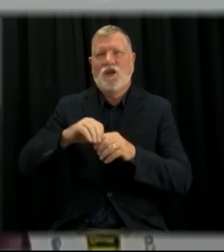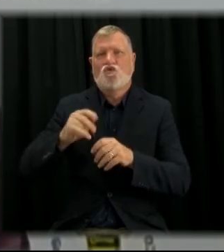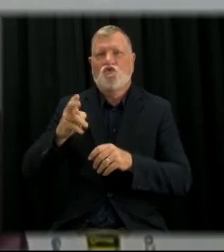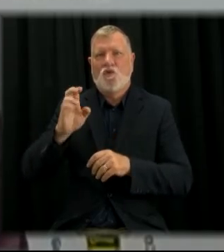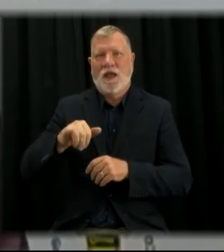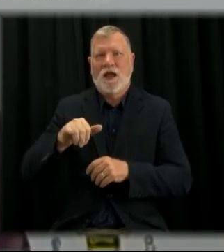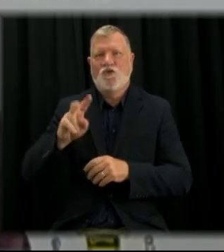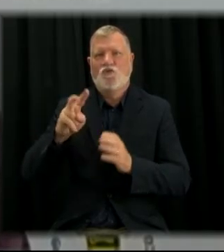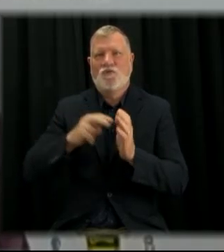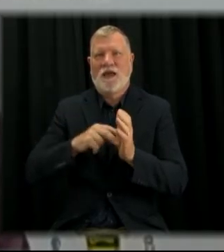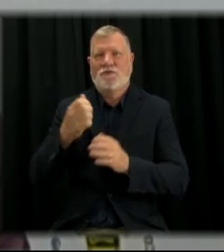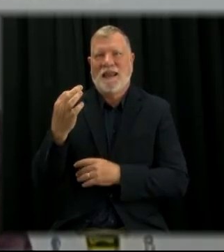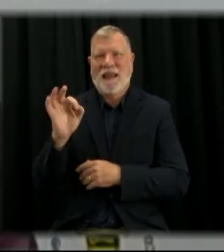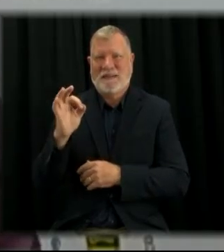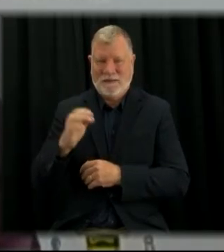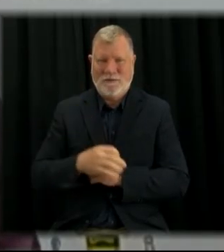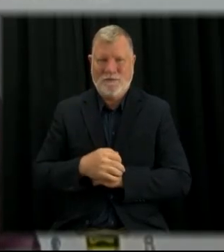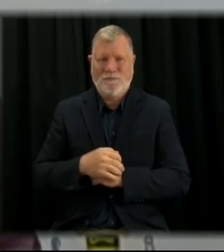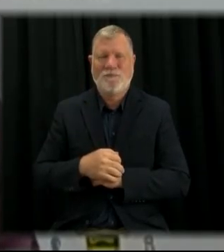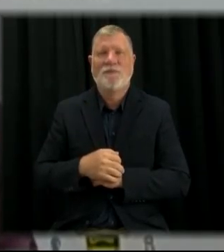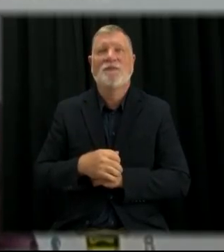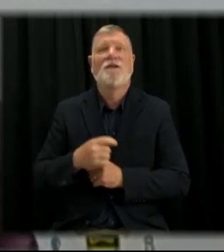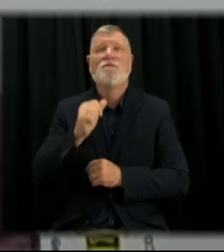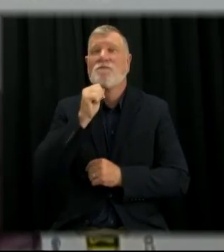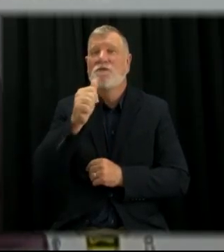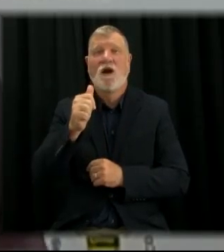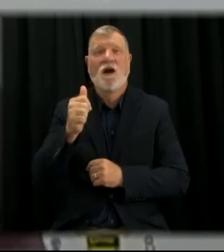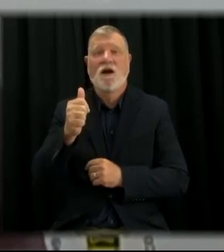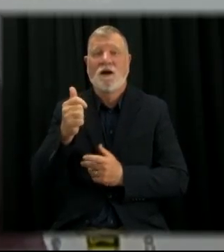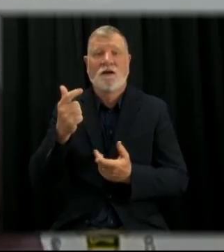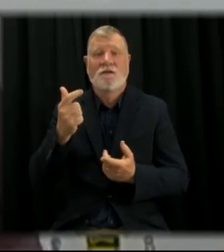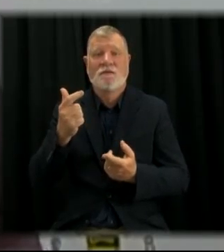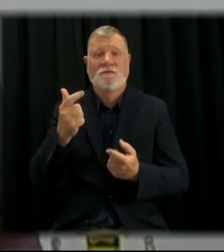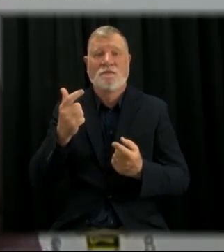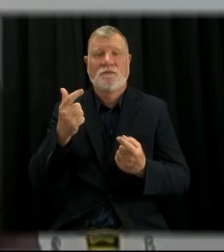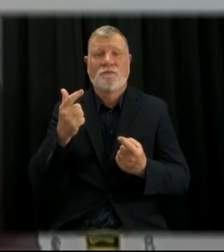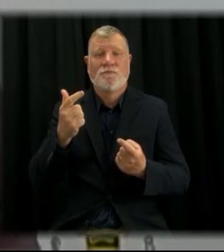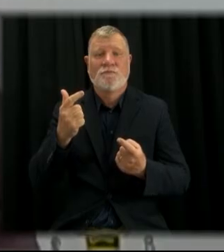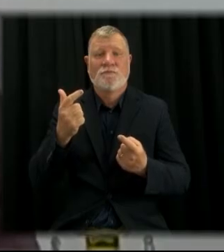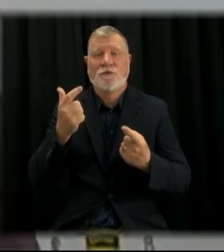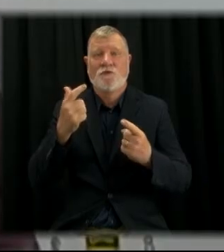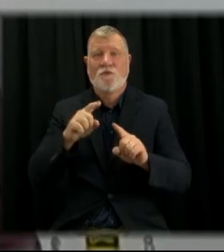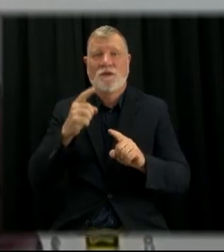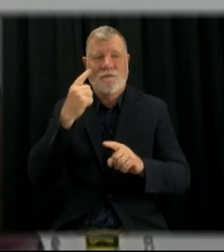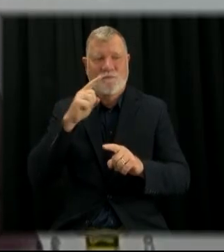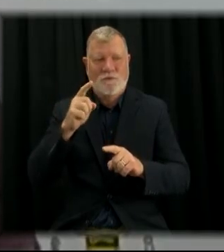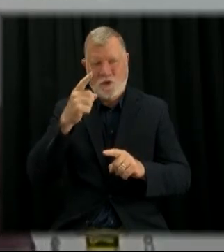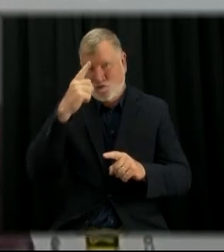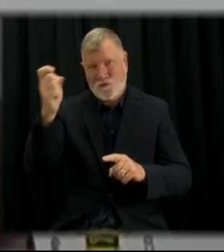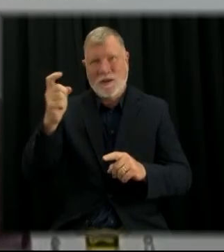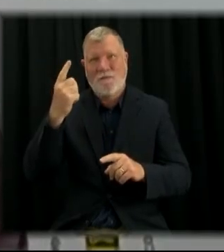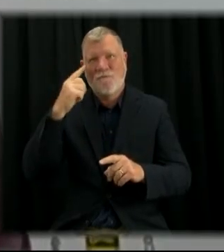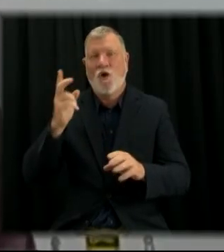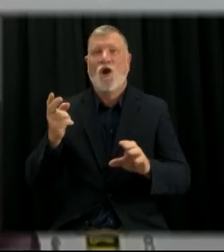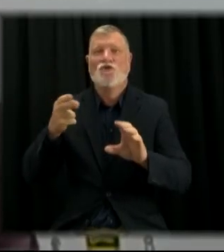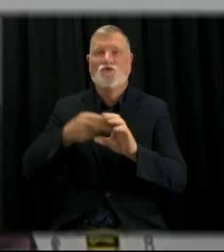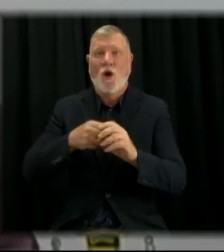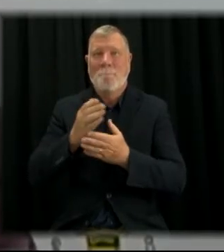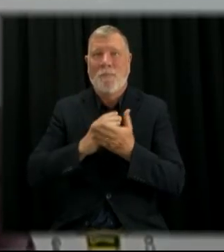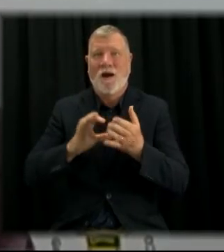en julio del 2019. No fue un sueño para cualquier puertorriqueño en esa